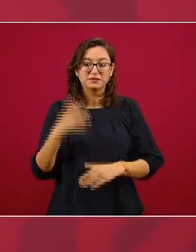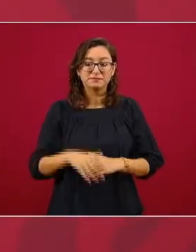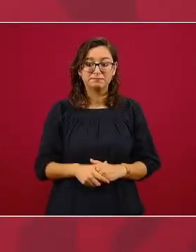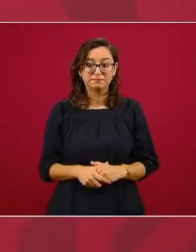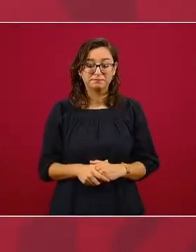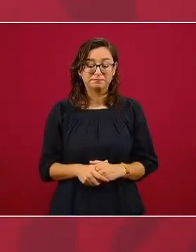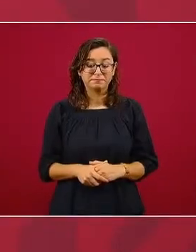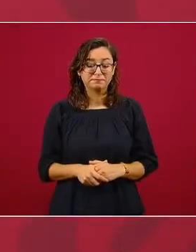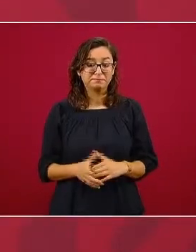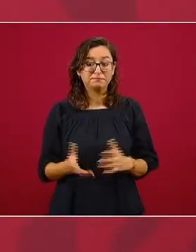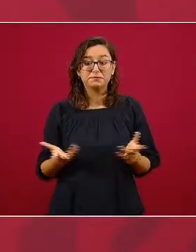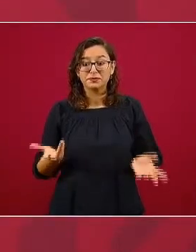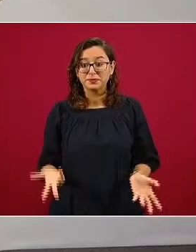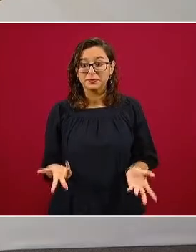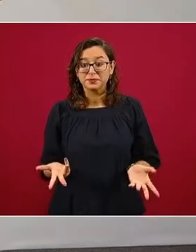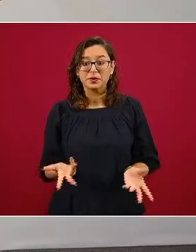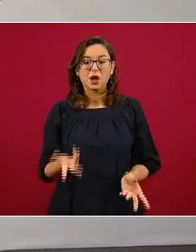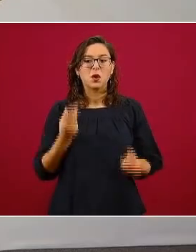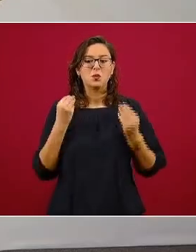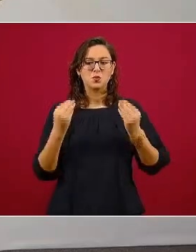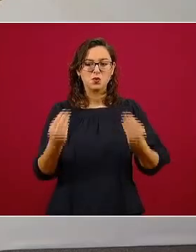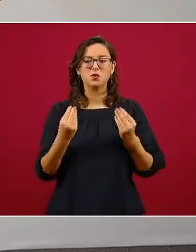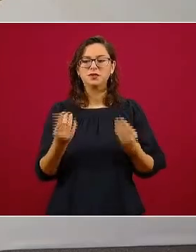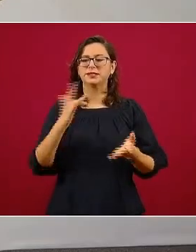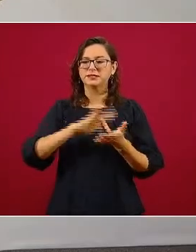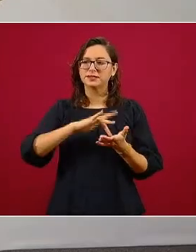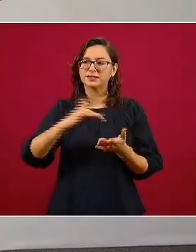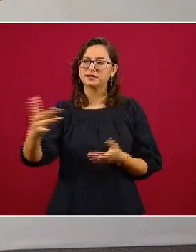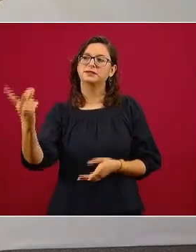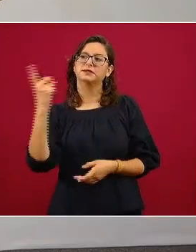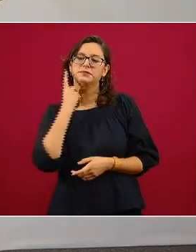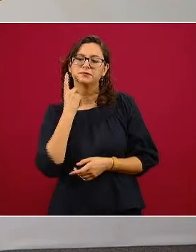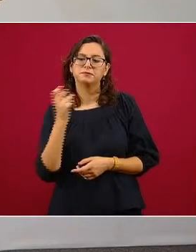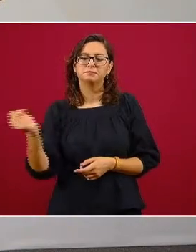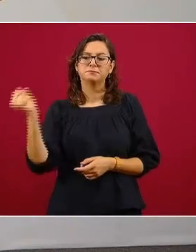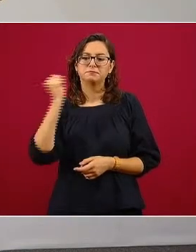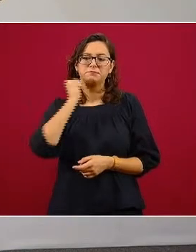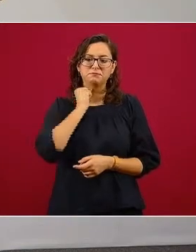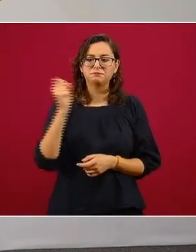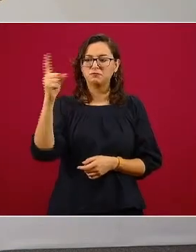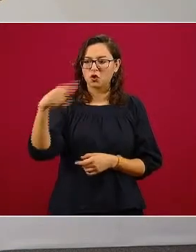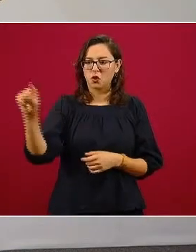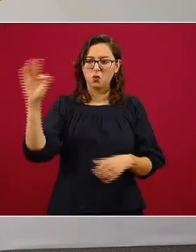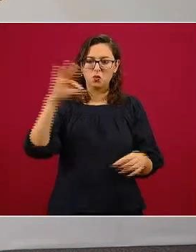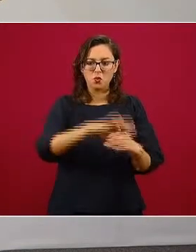agradezco mucho a los legisladores que apoyaron